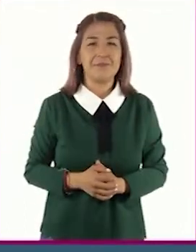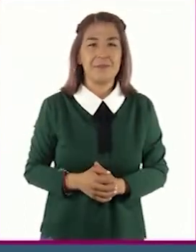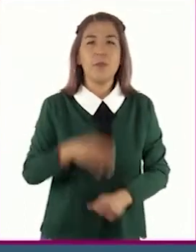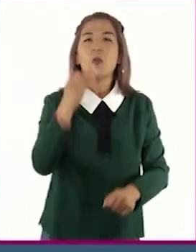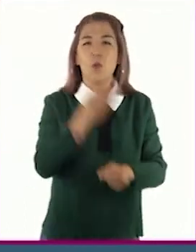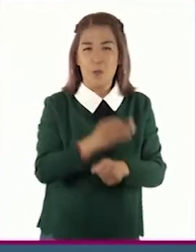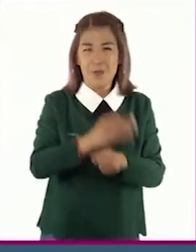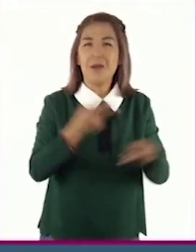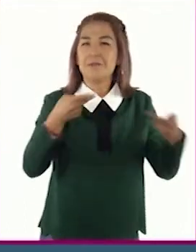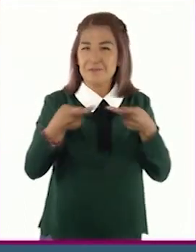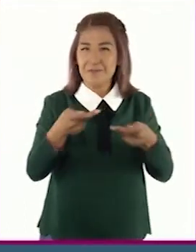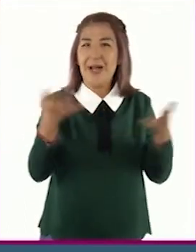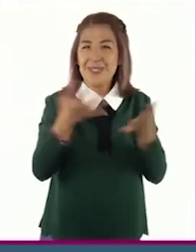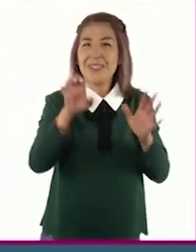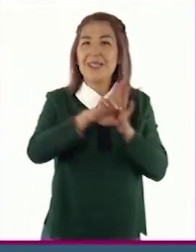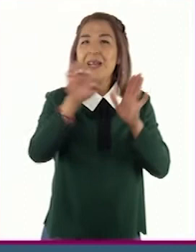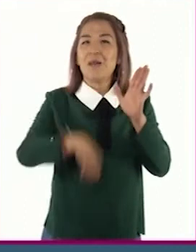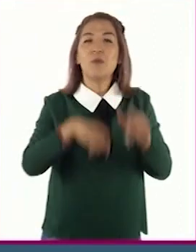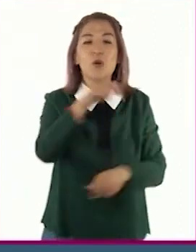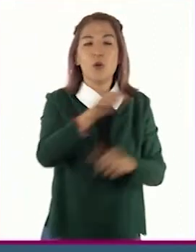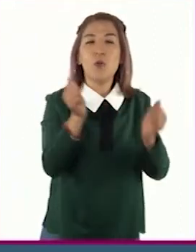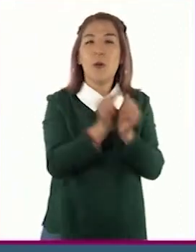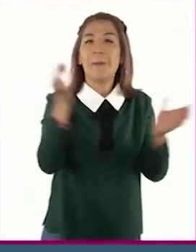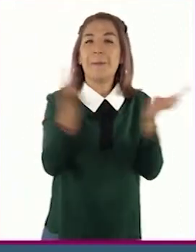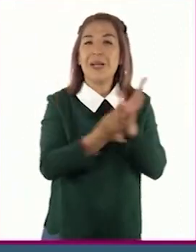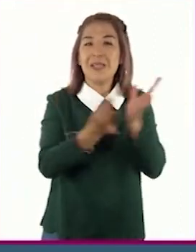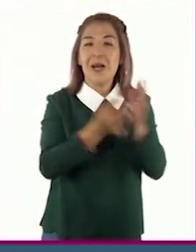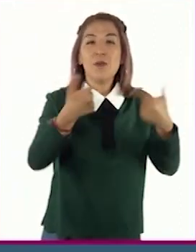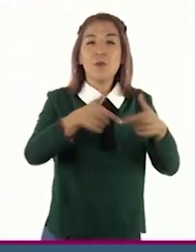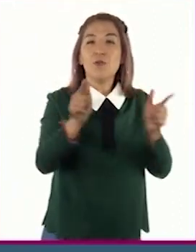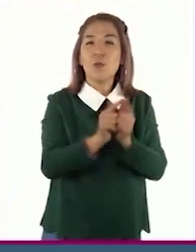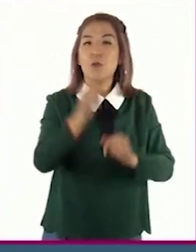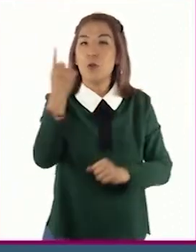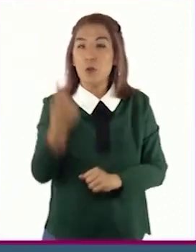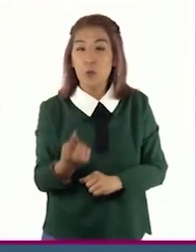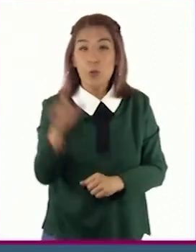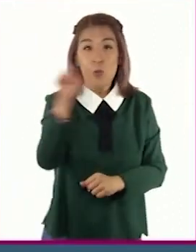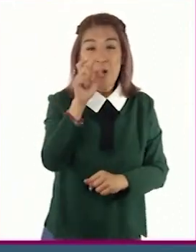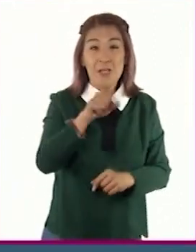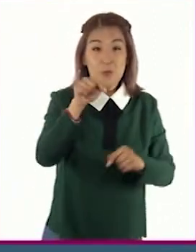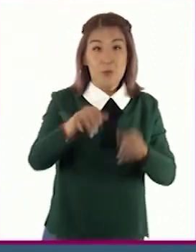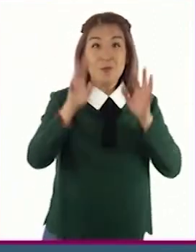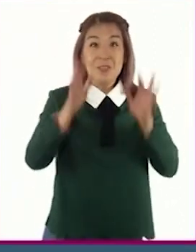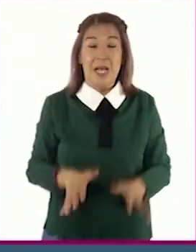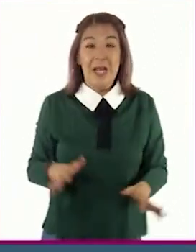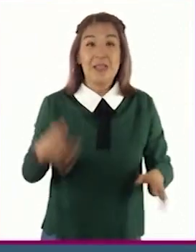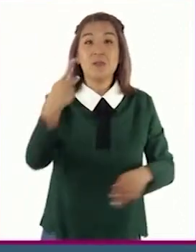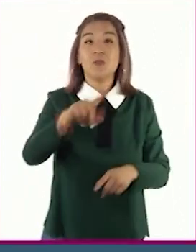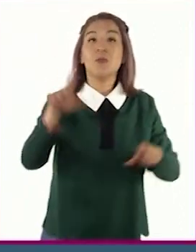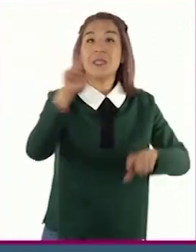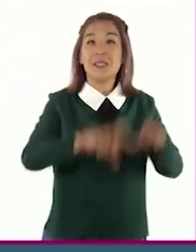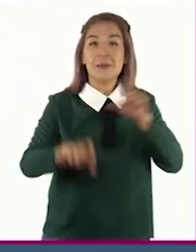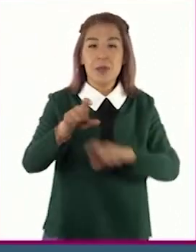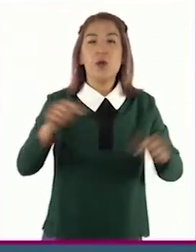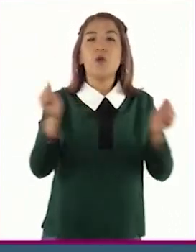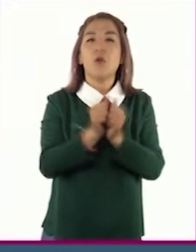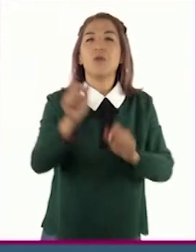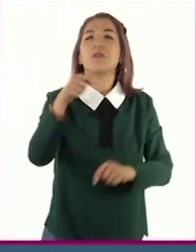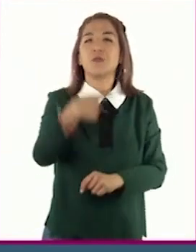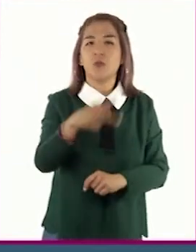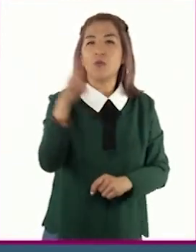Vamos a realizar ejemplos con los metales del grupo 1, cuando reaccionan químicamente con oxígenos, es